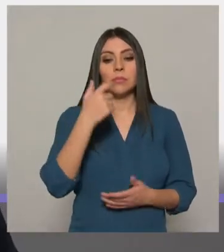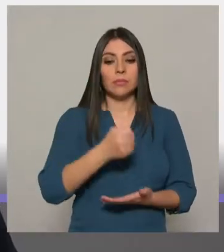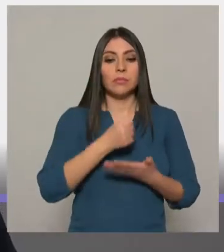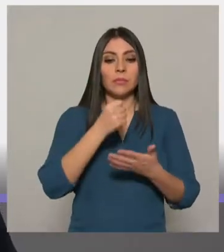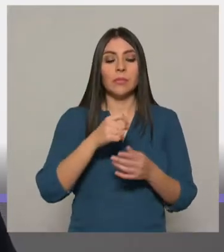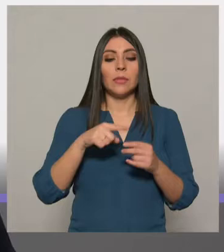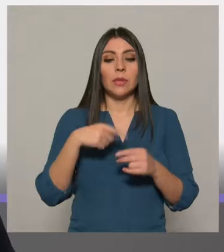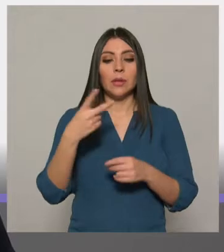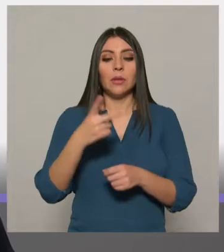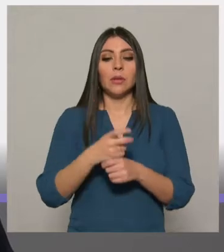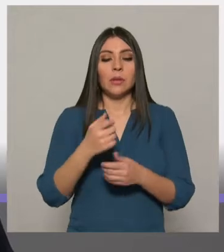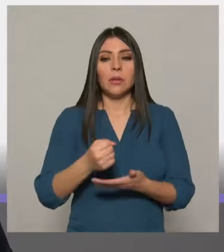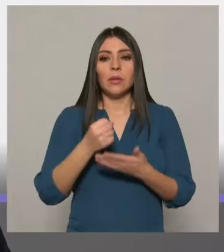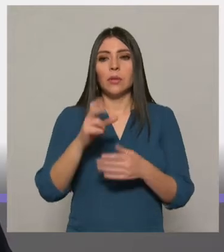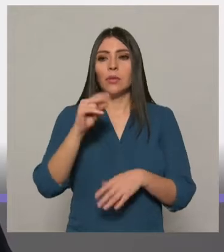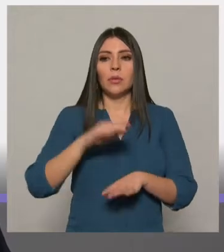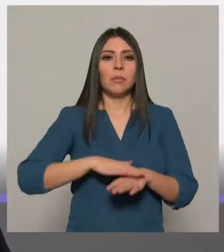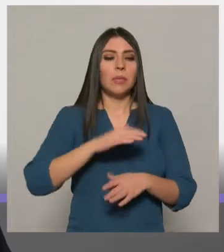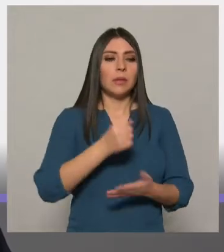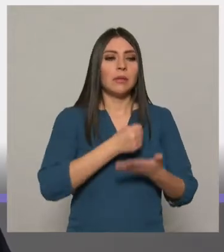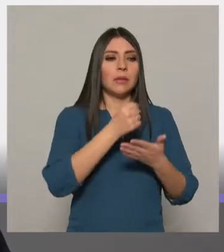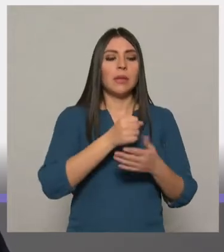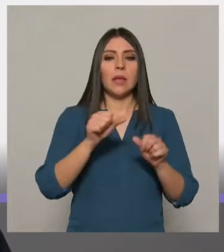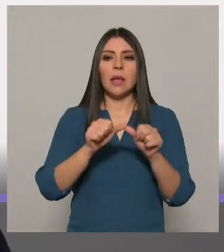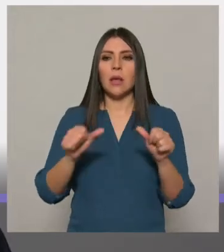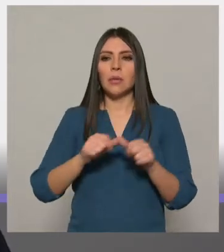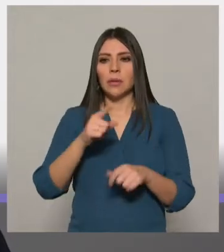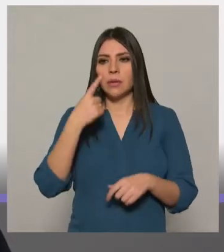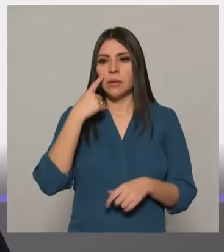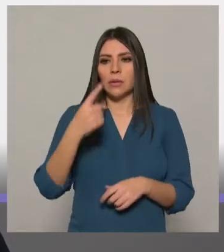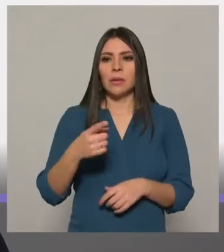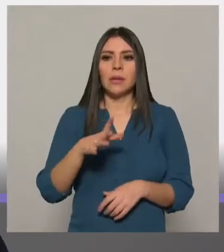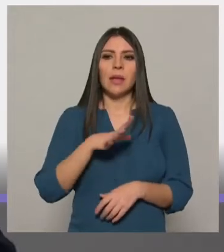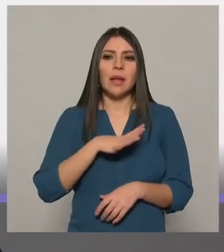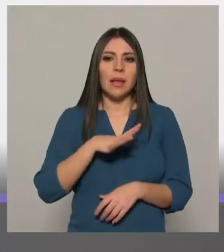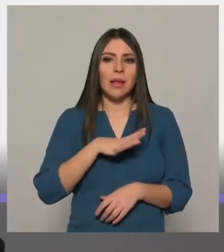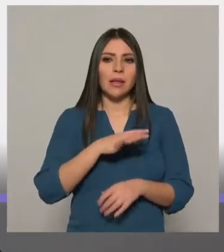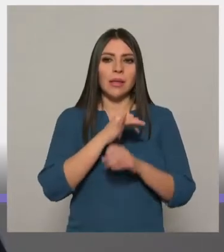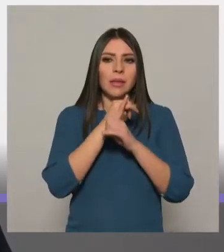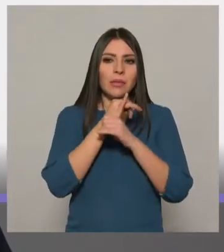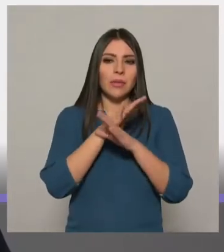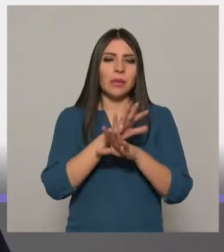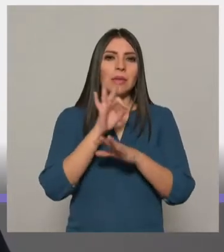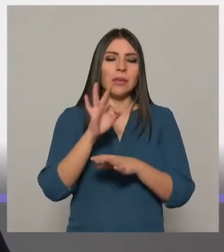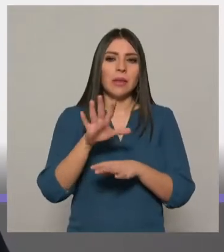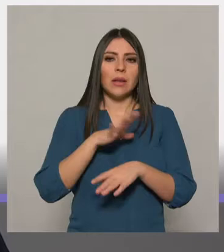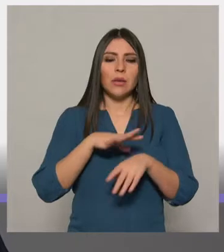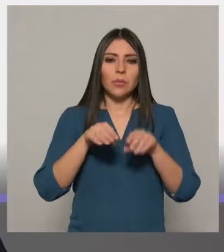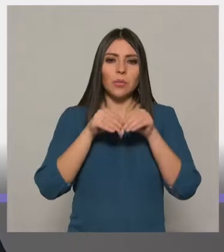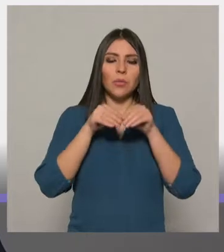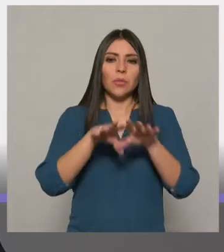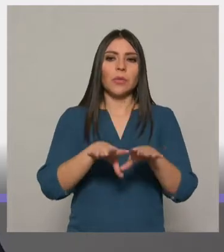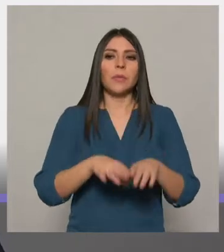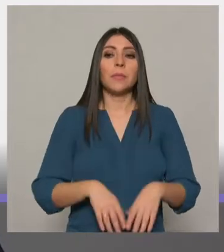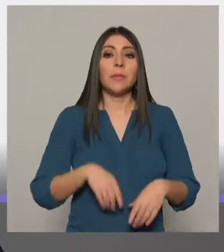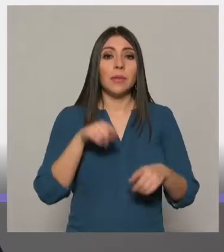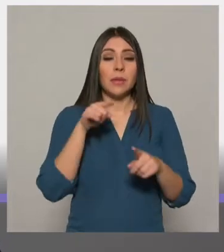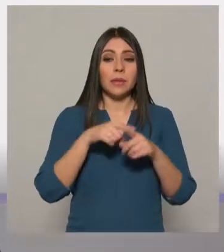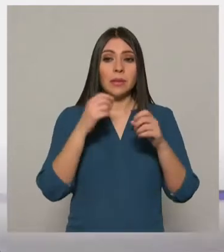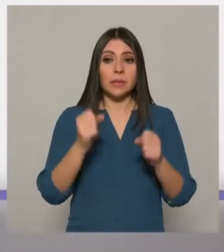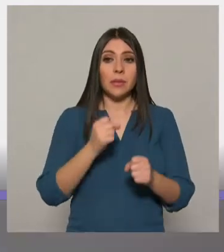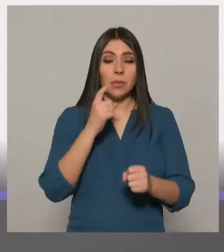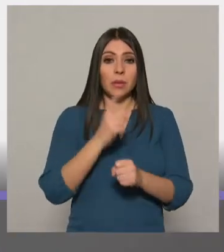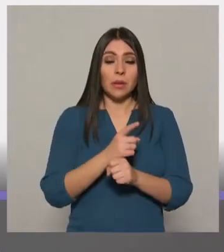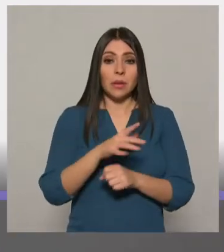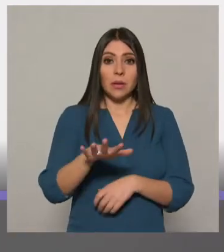aumentar el presupuesto en áreas que sí se percibe. Y miren, hay datos que han sido públicos. En materia de seguridad, la ciudad no